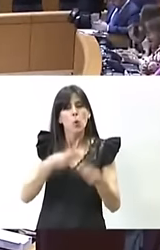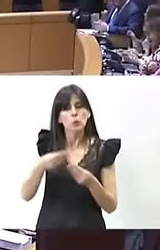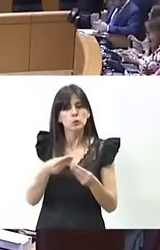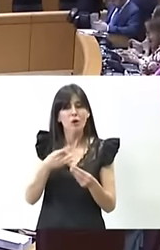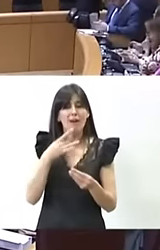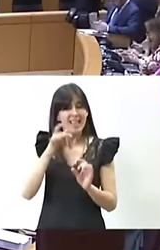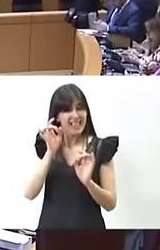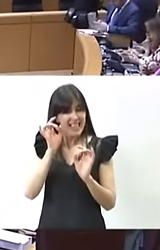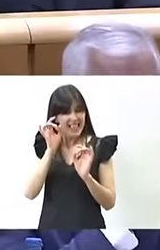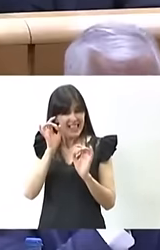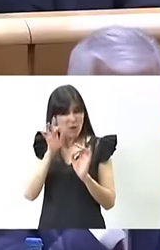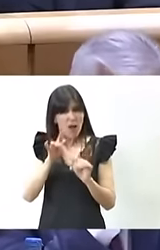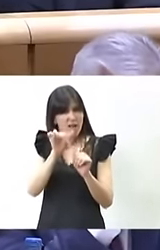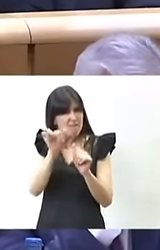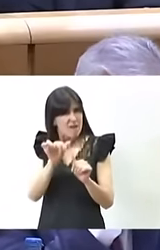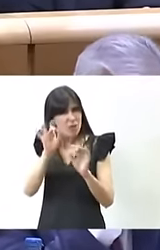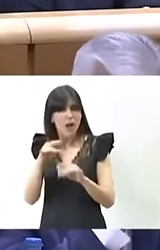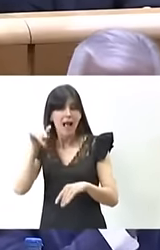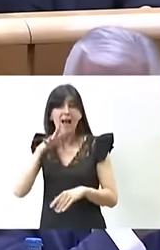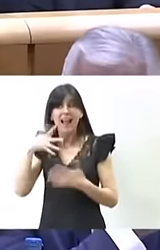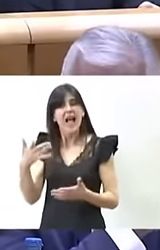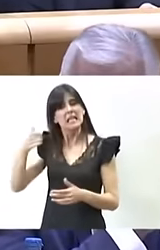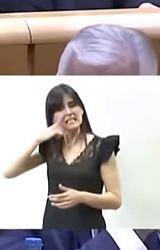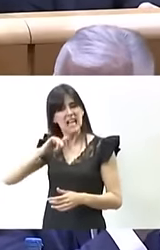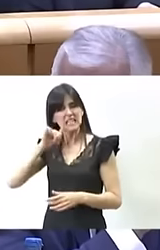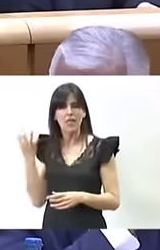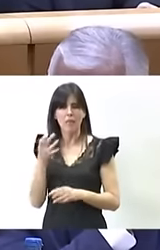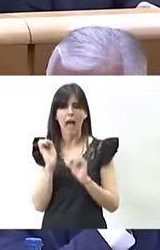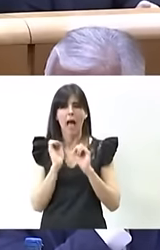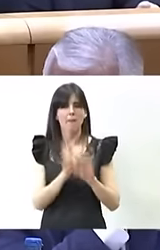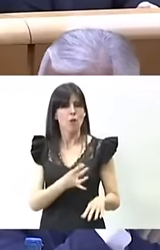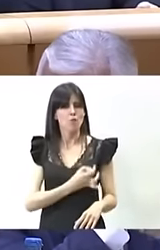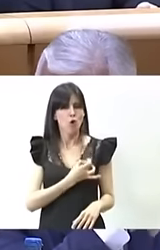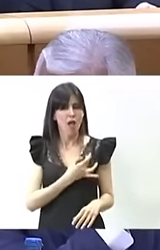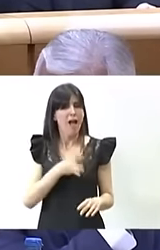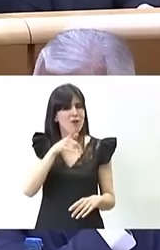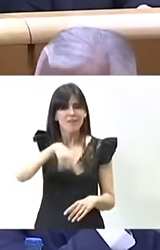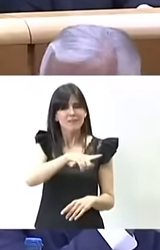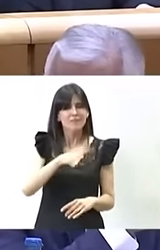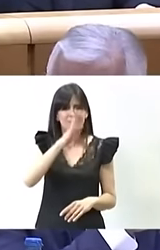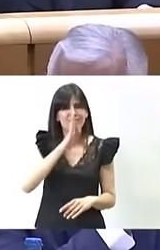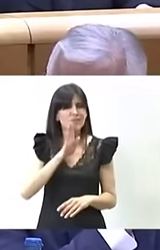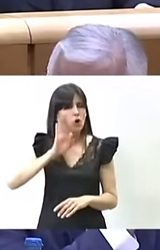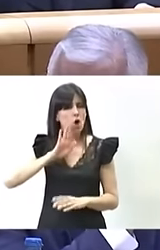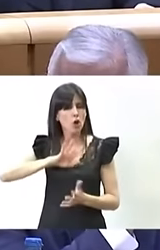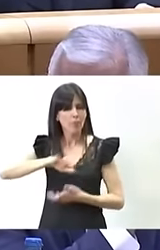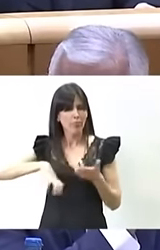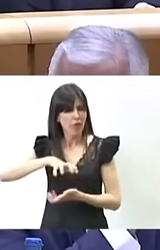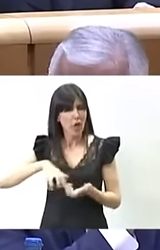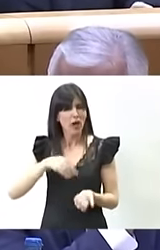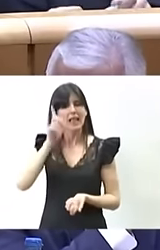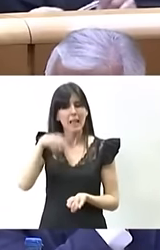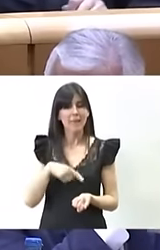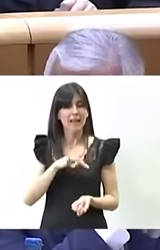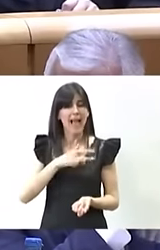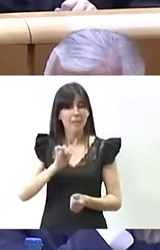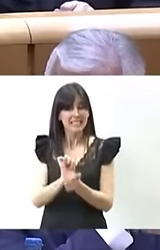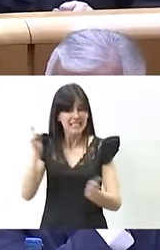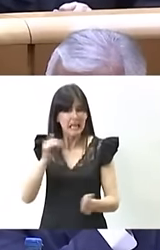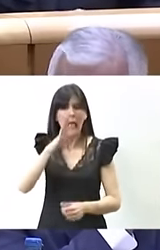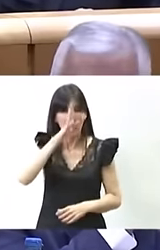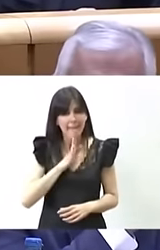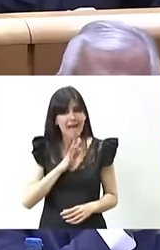rasero, hoy Sánchez renunciaría y abandonaría la Moncloa. Porque ustedes ocultaron la corrupción, ocultaron la amnistía y